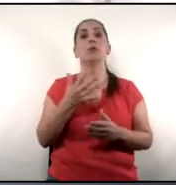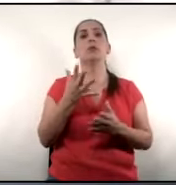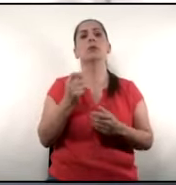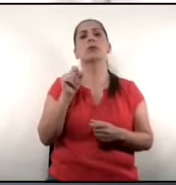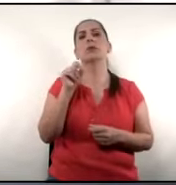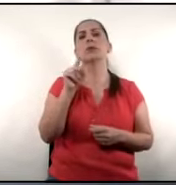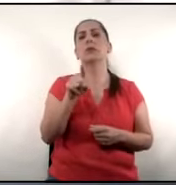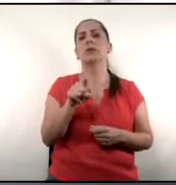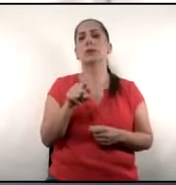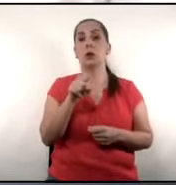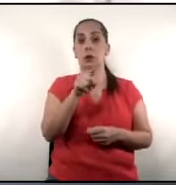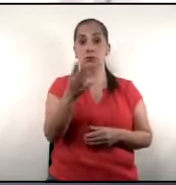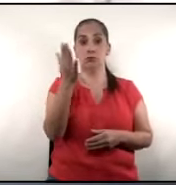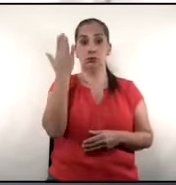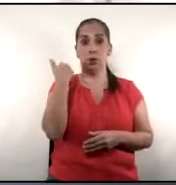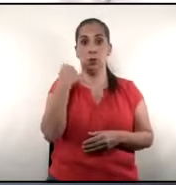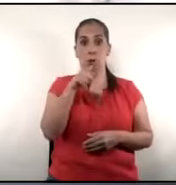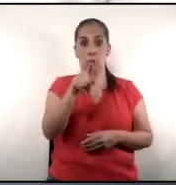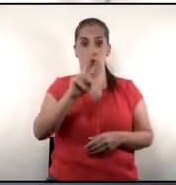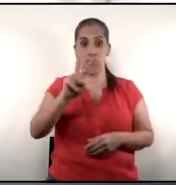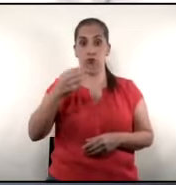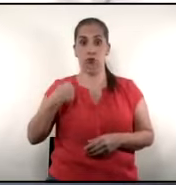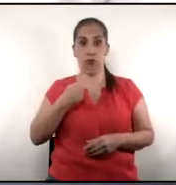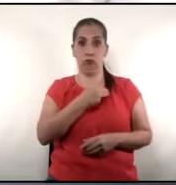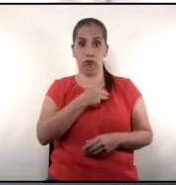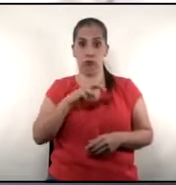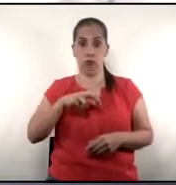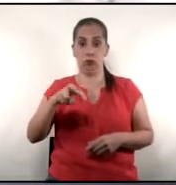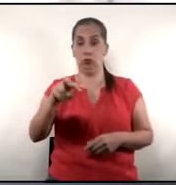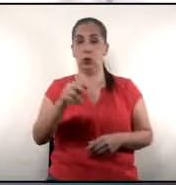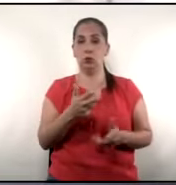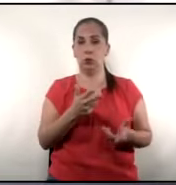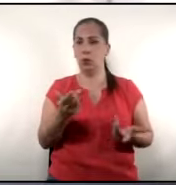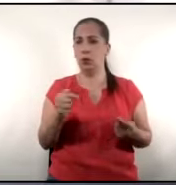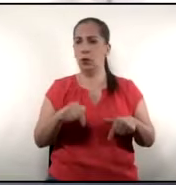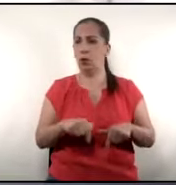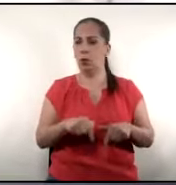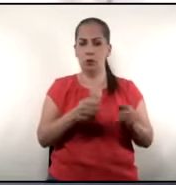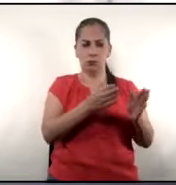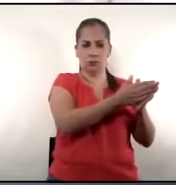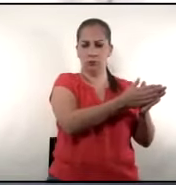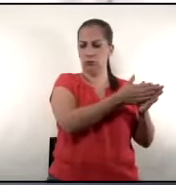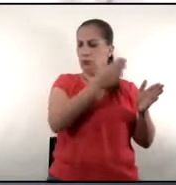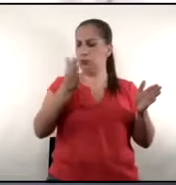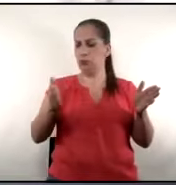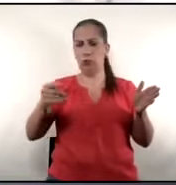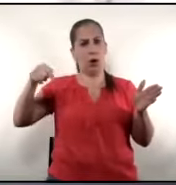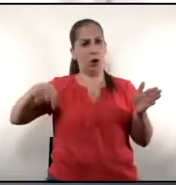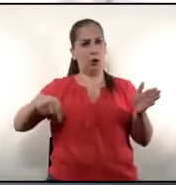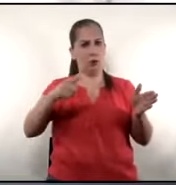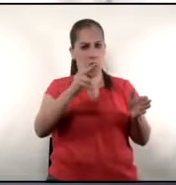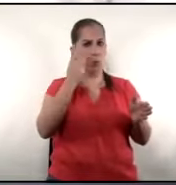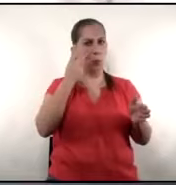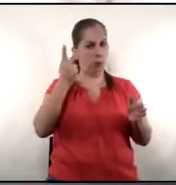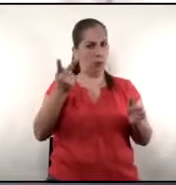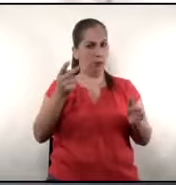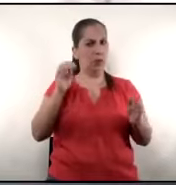primero si de esa época, cuando usted fue viceministro de Transporte a hoy, ¿ve posible que Costa Rica dé